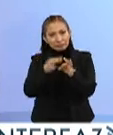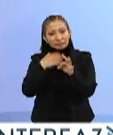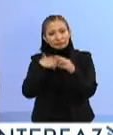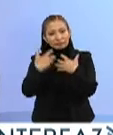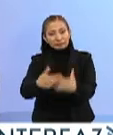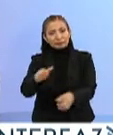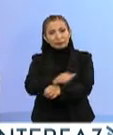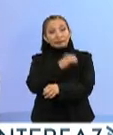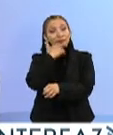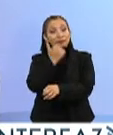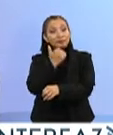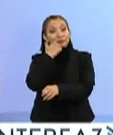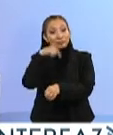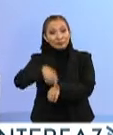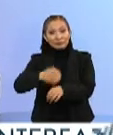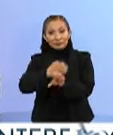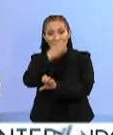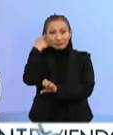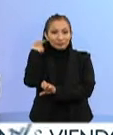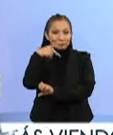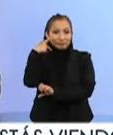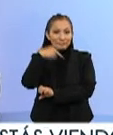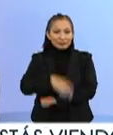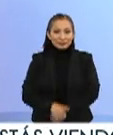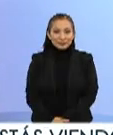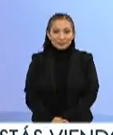planta automotriz alemana en el estado de Puebla.